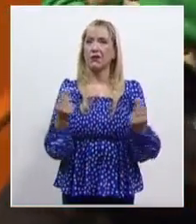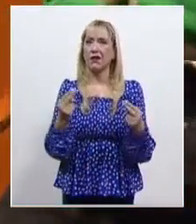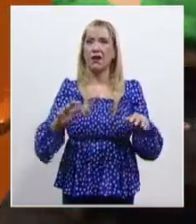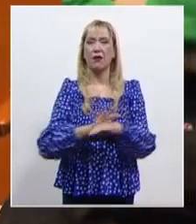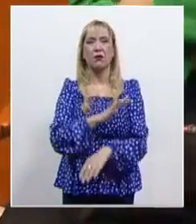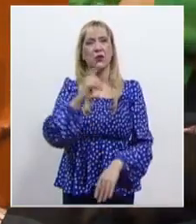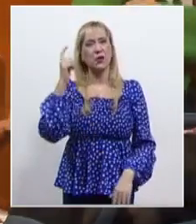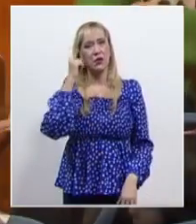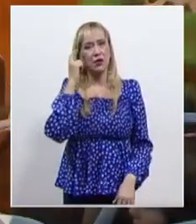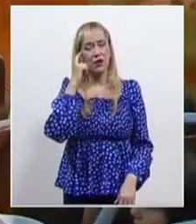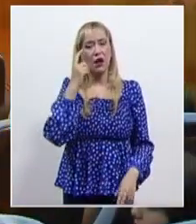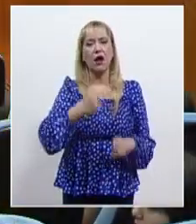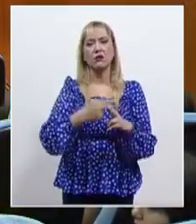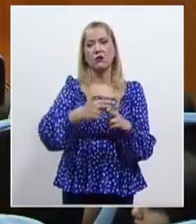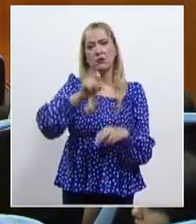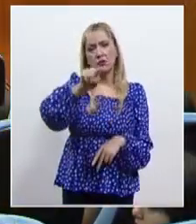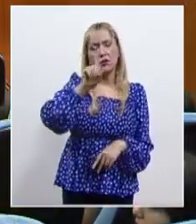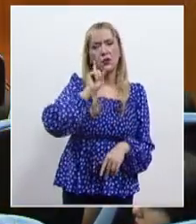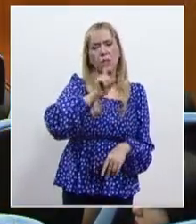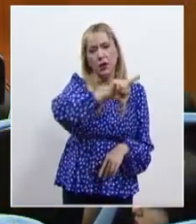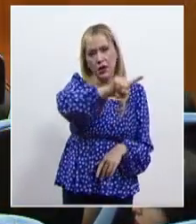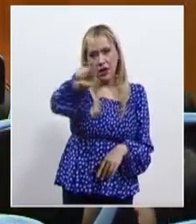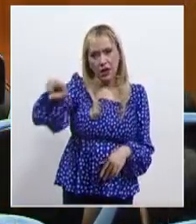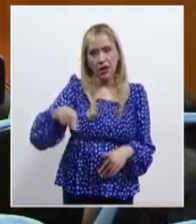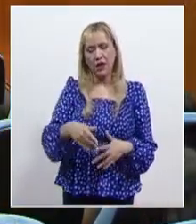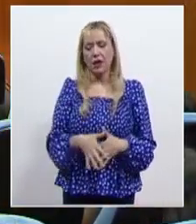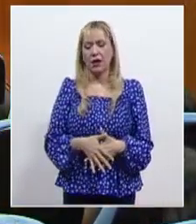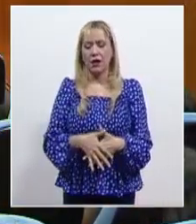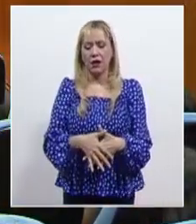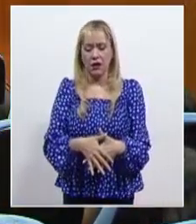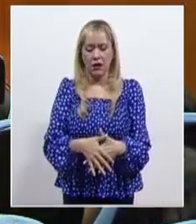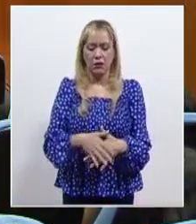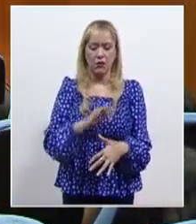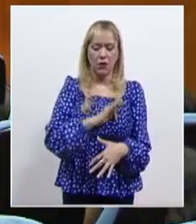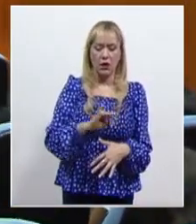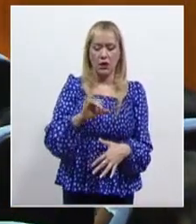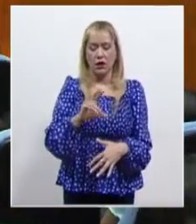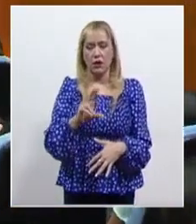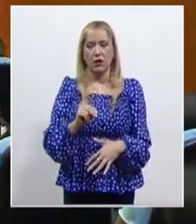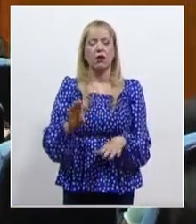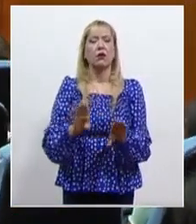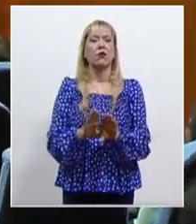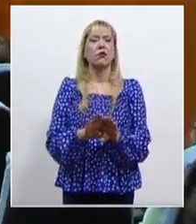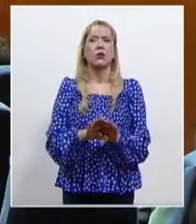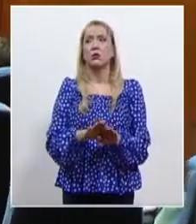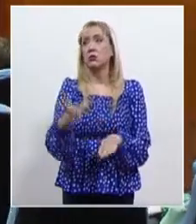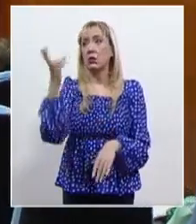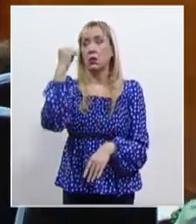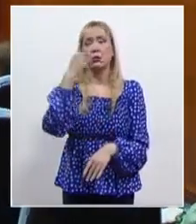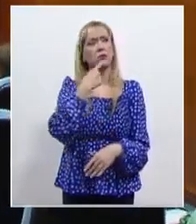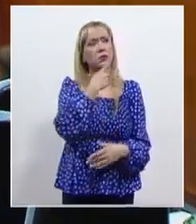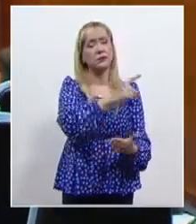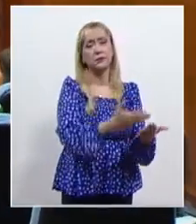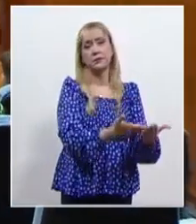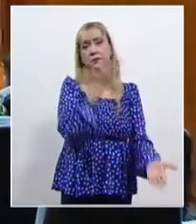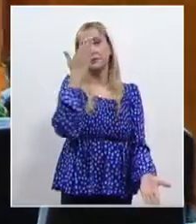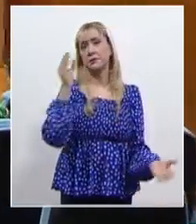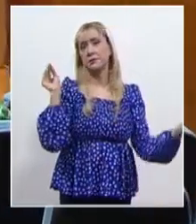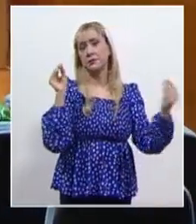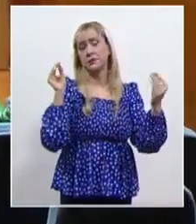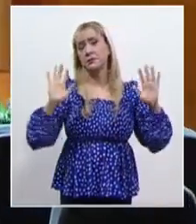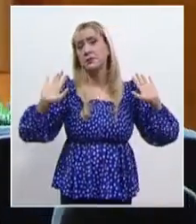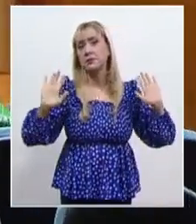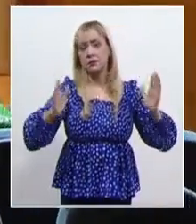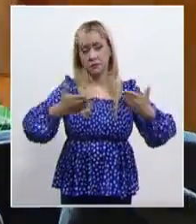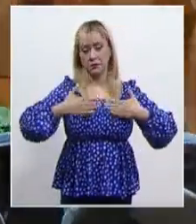mentalidad, incluso en las mujeres y personas gestantes, para acudir a la justicia administrativa con el fin de que los servicios de salud les garanticen su